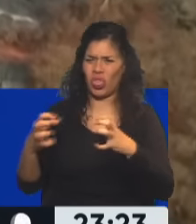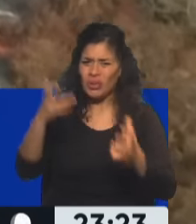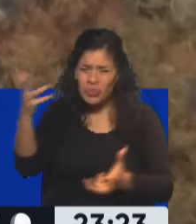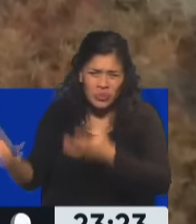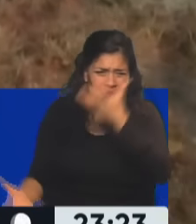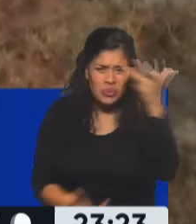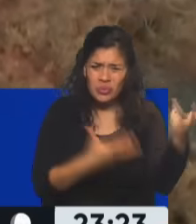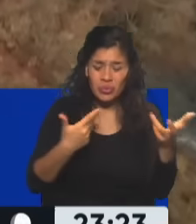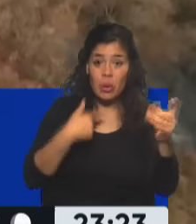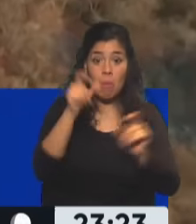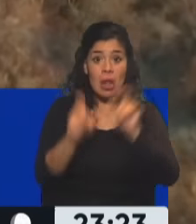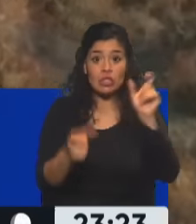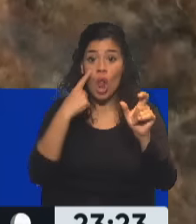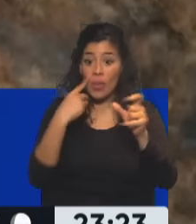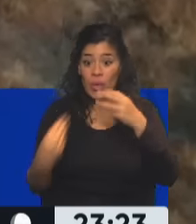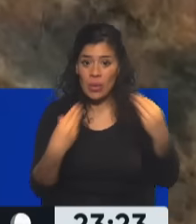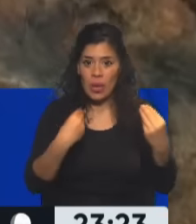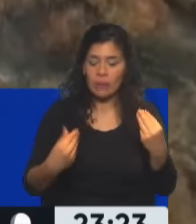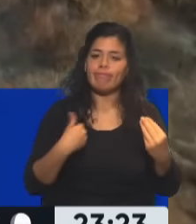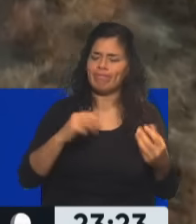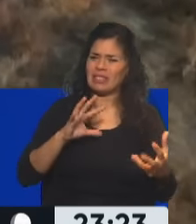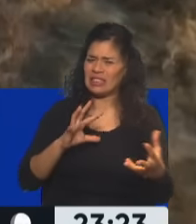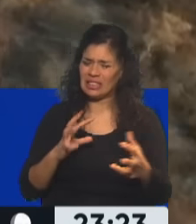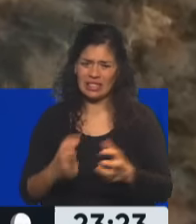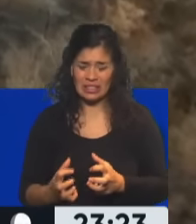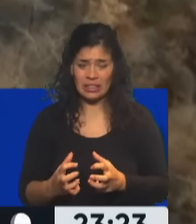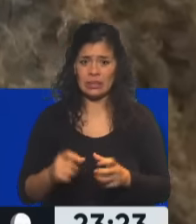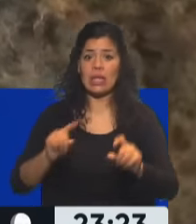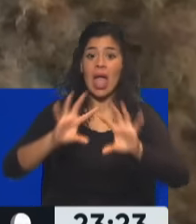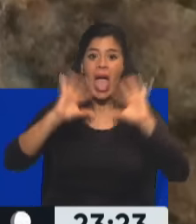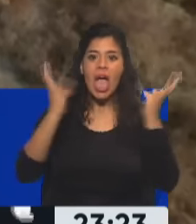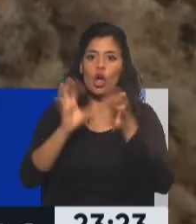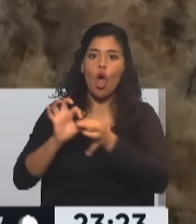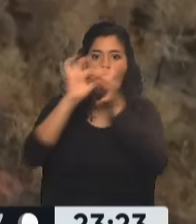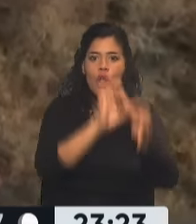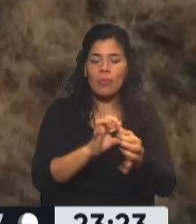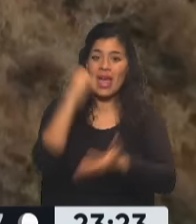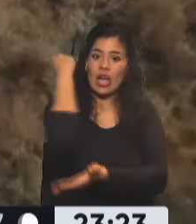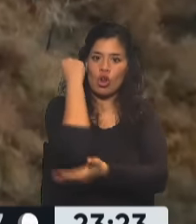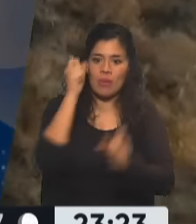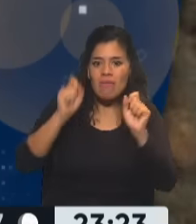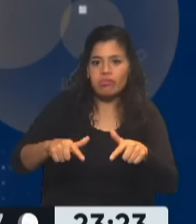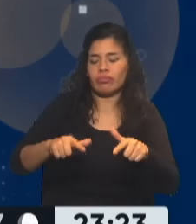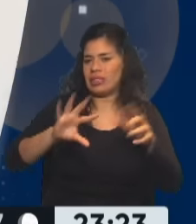vida de las personas, la biodiversidad y la economía local.